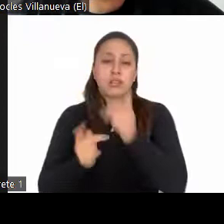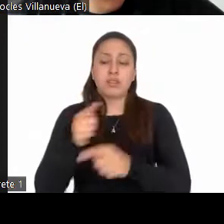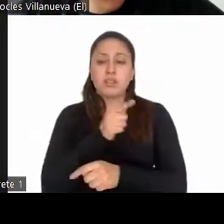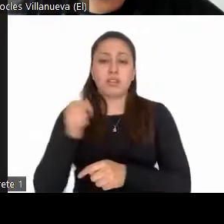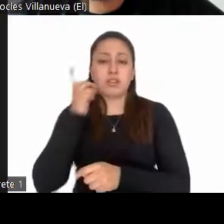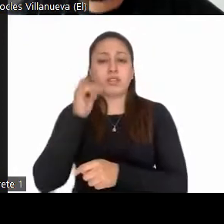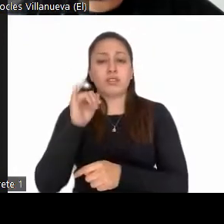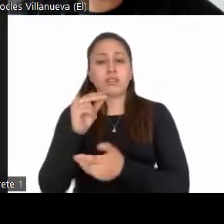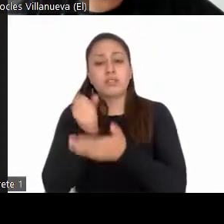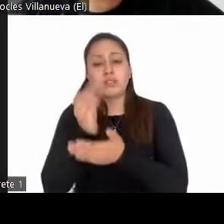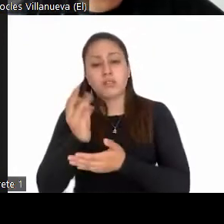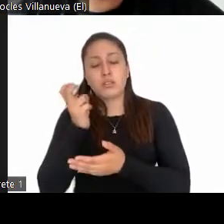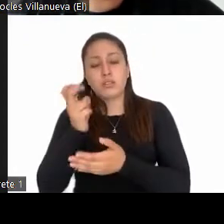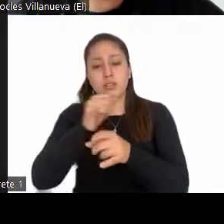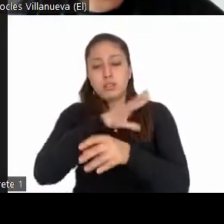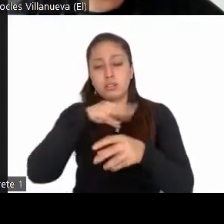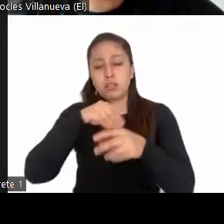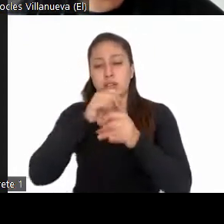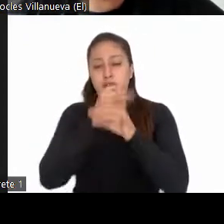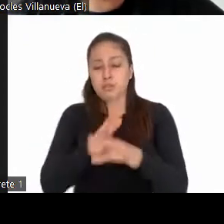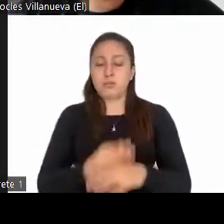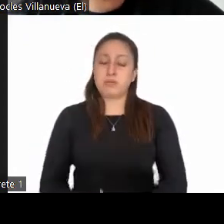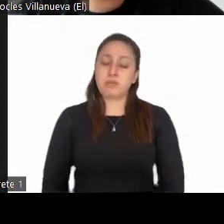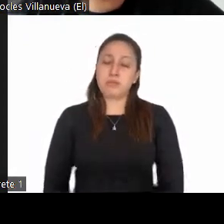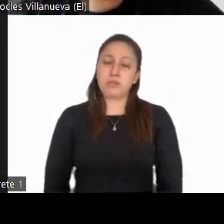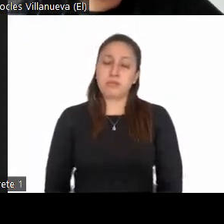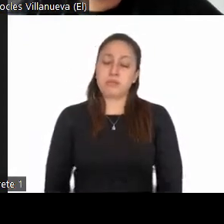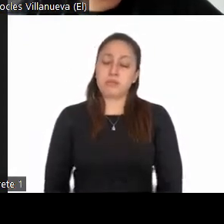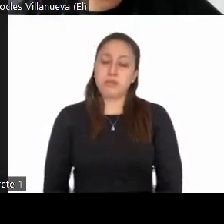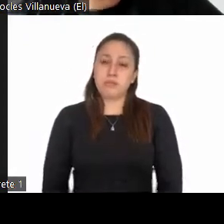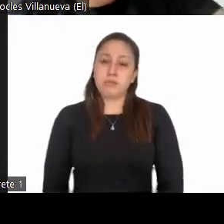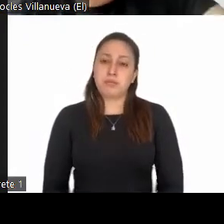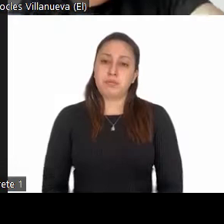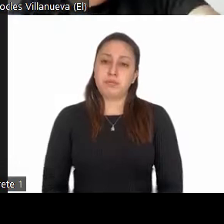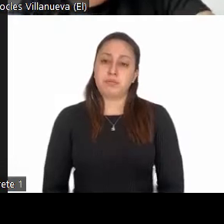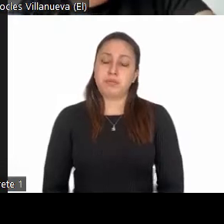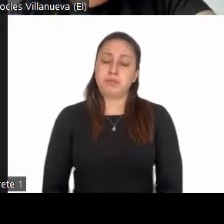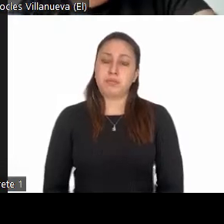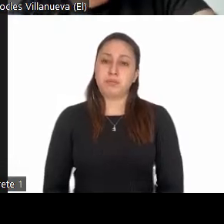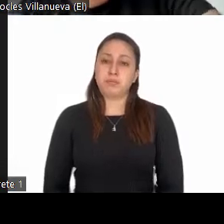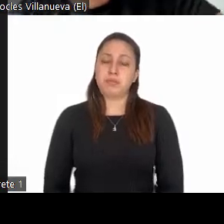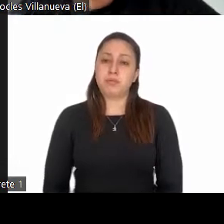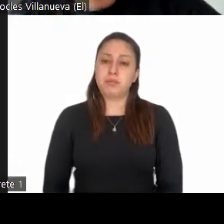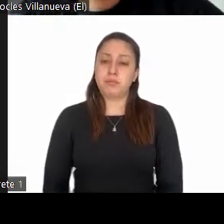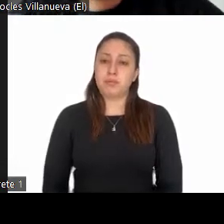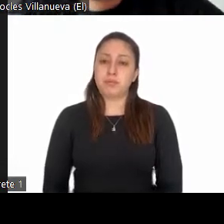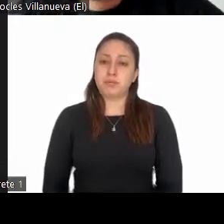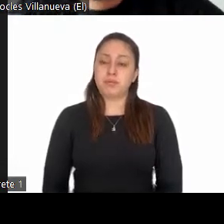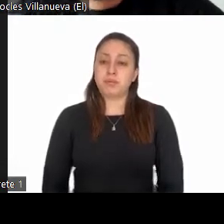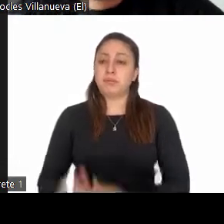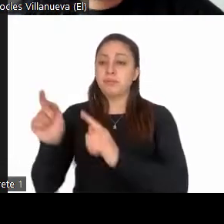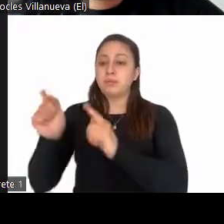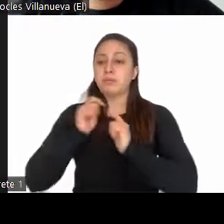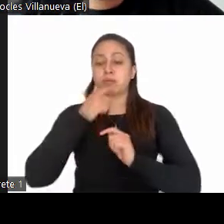someta a votación la aprobación de la versión estenográfica de la sesión anterior en un solo acto. Por instrucciones de